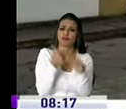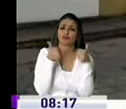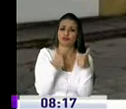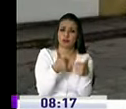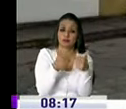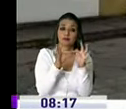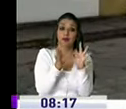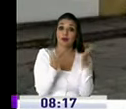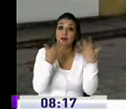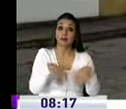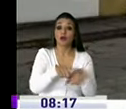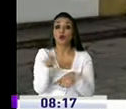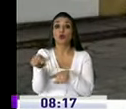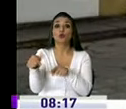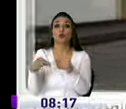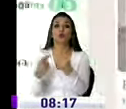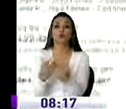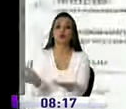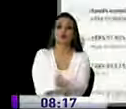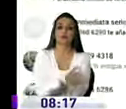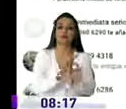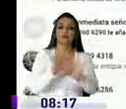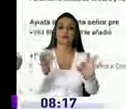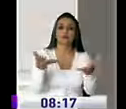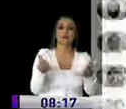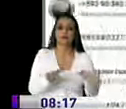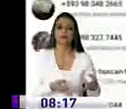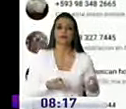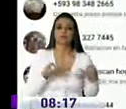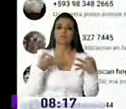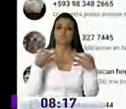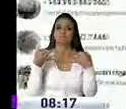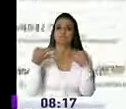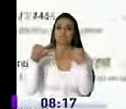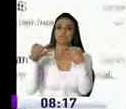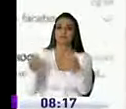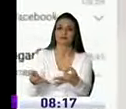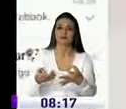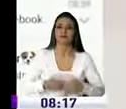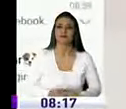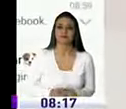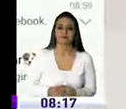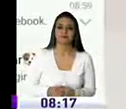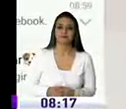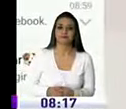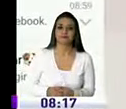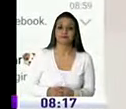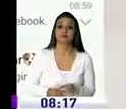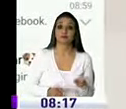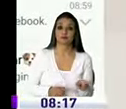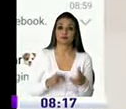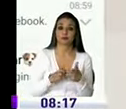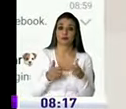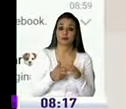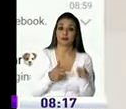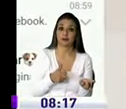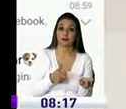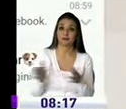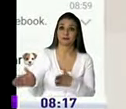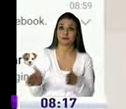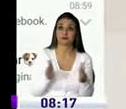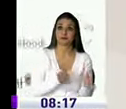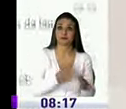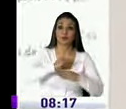el tema, pero la otra cuadrilla se demora eternas memorias hasta que llegue. Ese es uno de los tantos que hay en el sector, necesitamos una